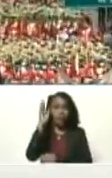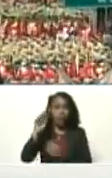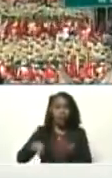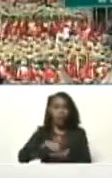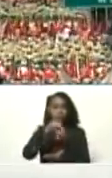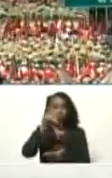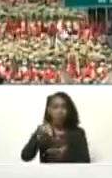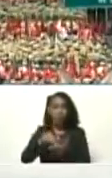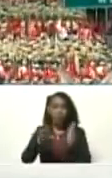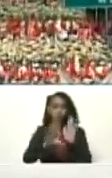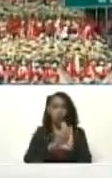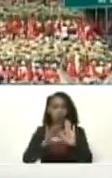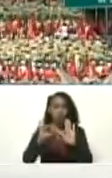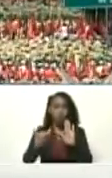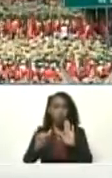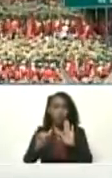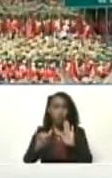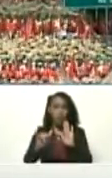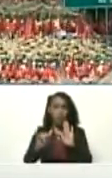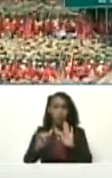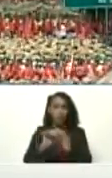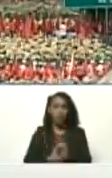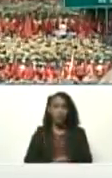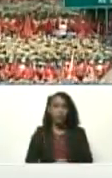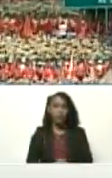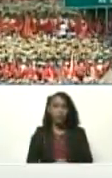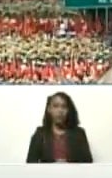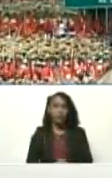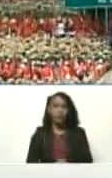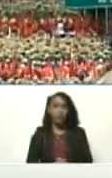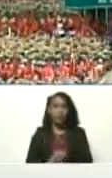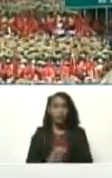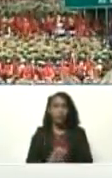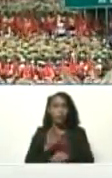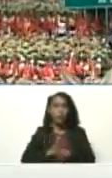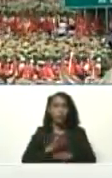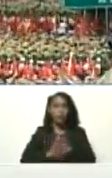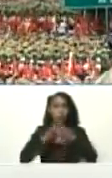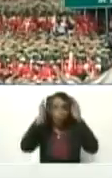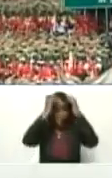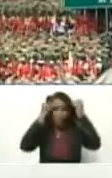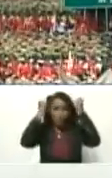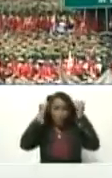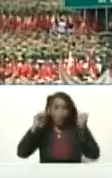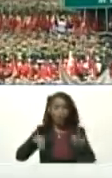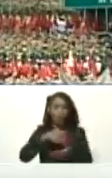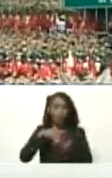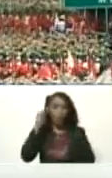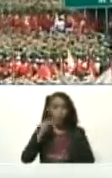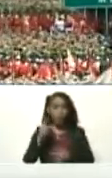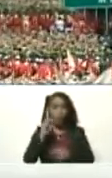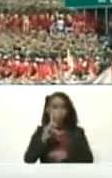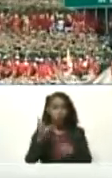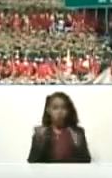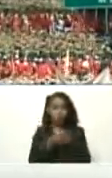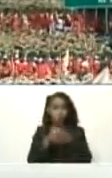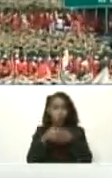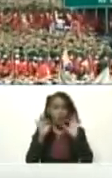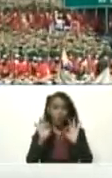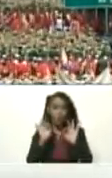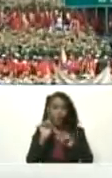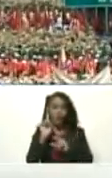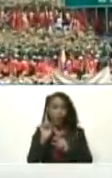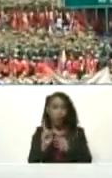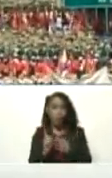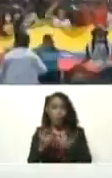Nacional Constituyente otrora, que pasó la Milicia Nacional Bolivariana de ser un cuerpo especial a un